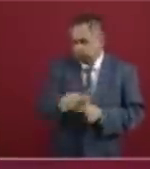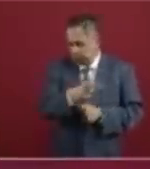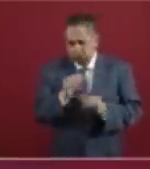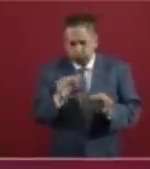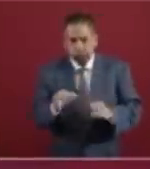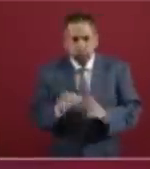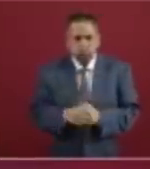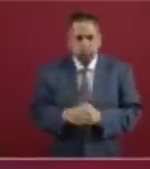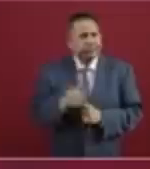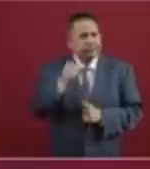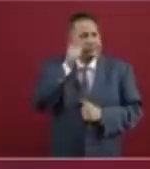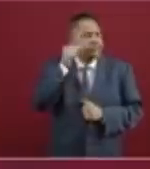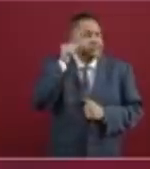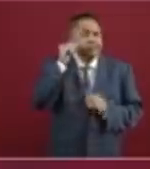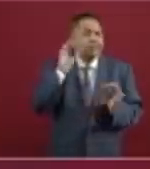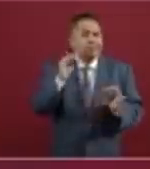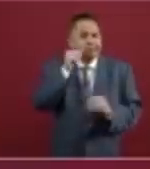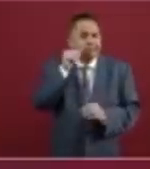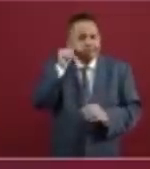Ayer,